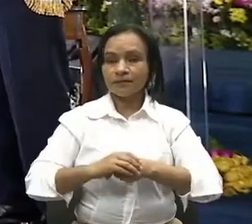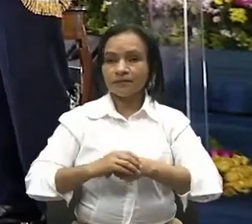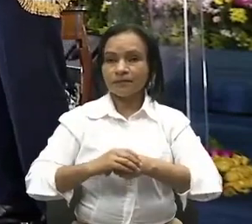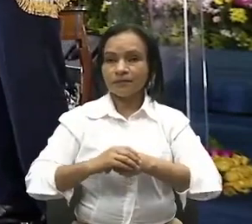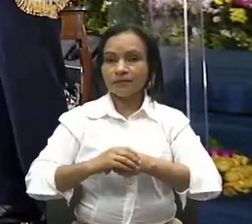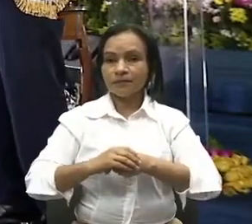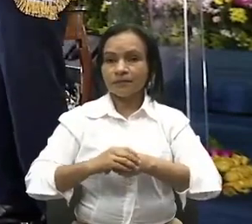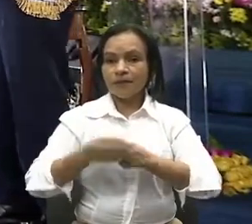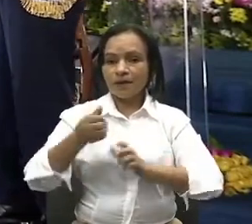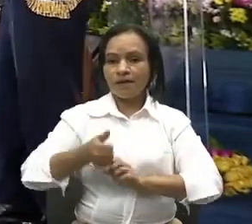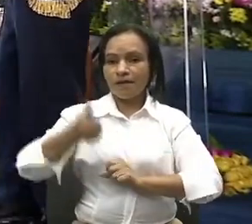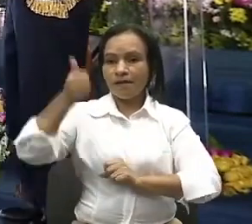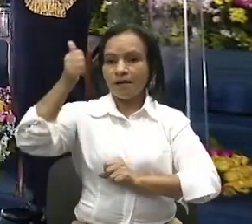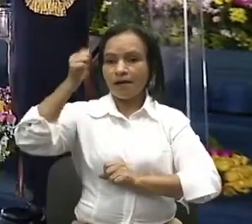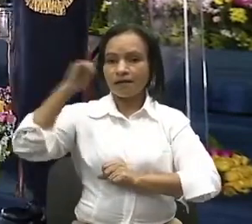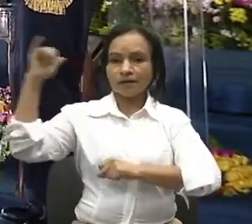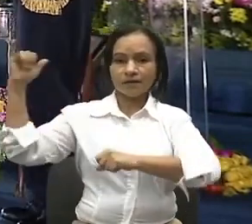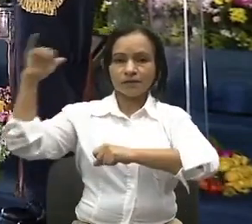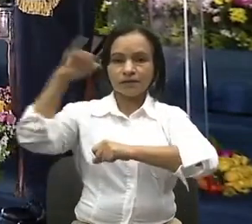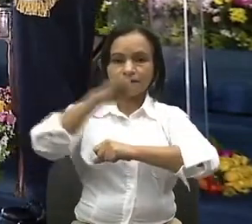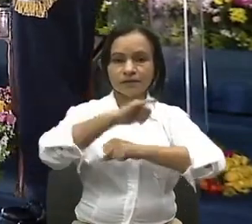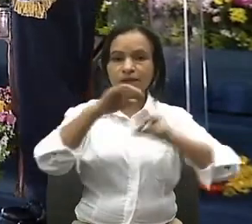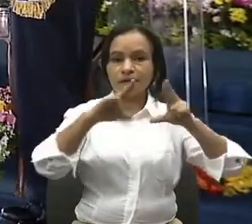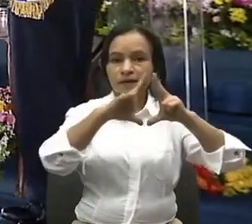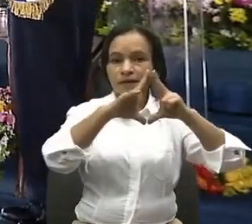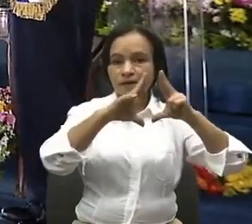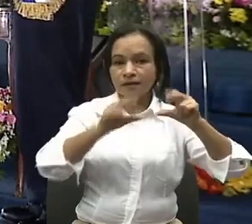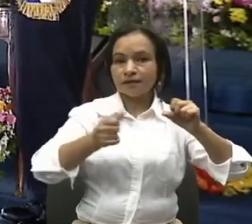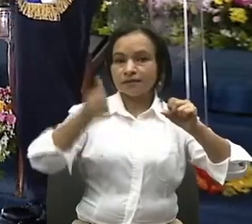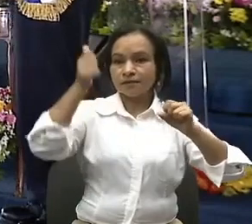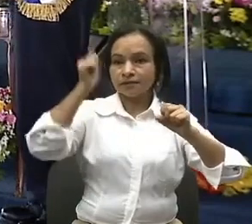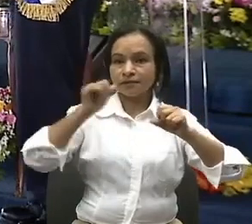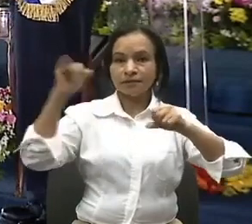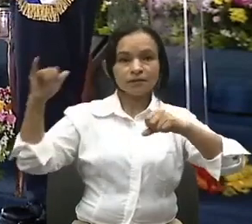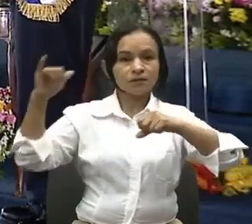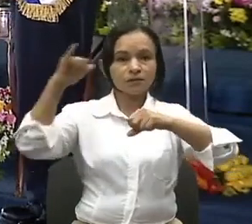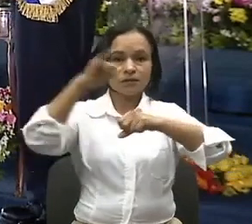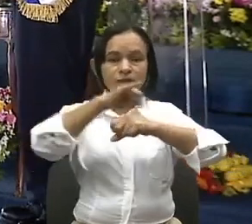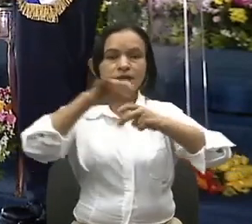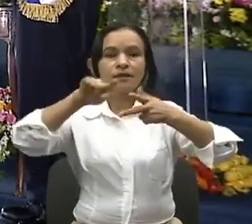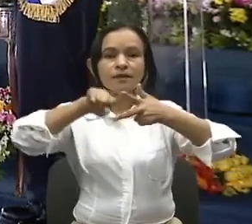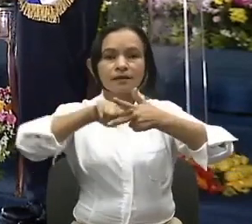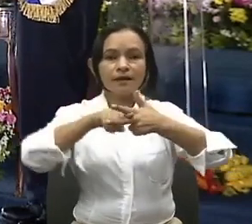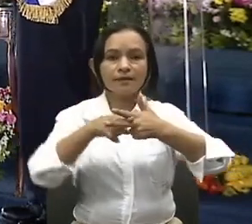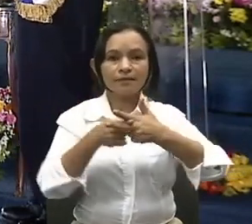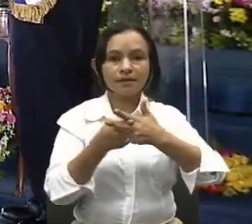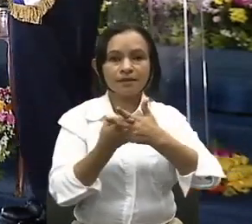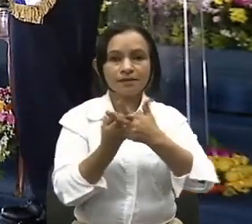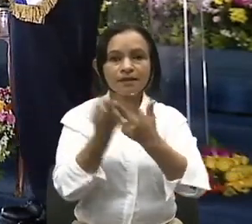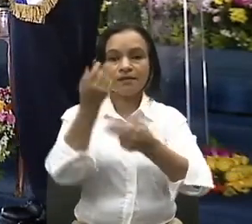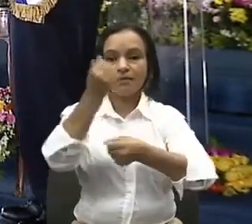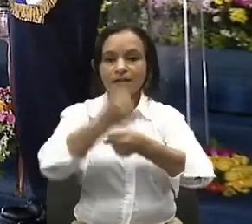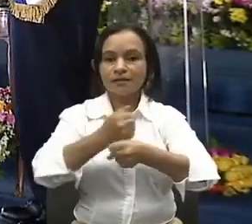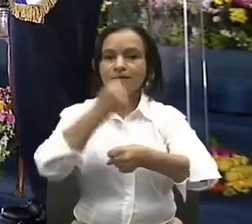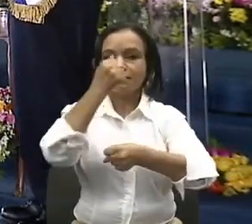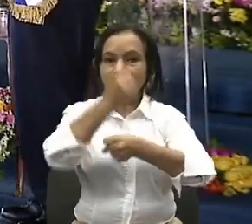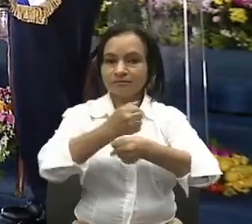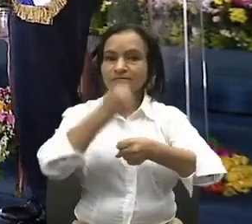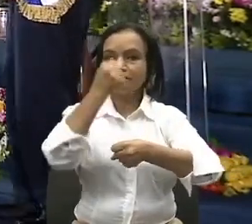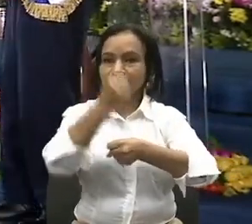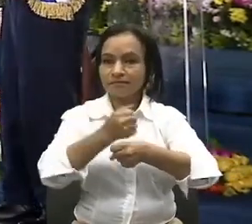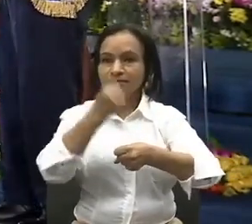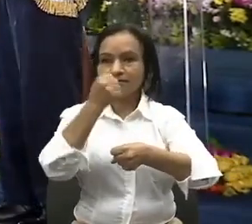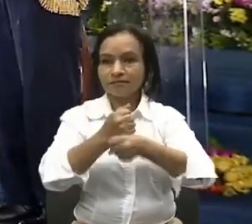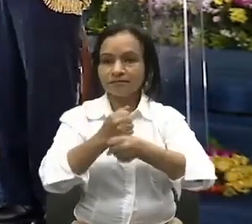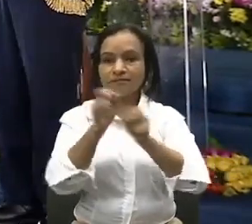llegando, ellos llegaron ayer a Nicaragua. Y llegando empezaron a trabajar y